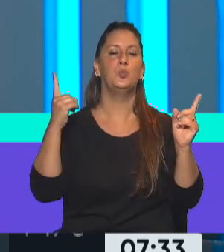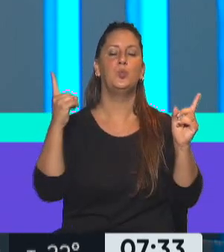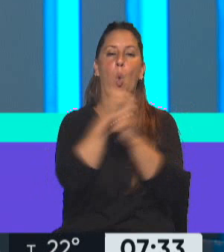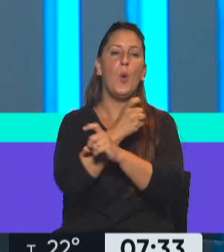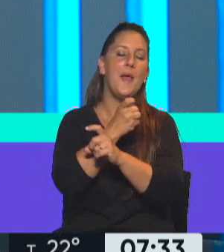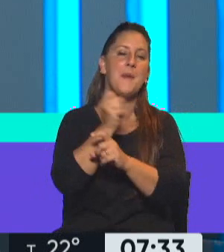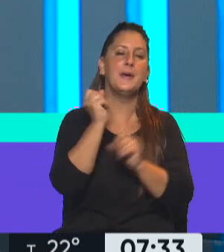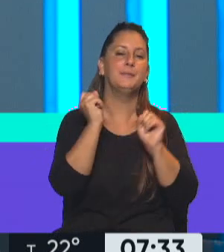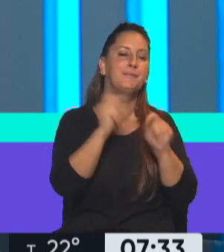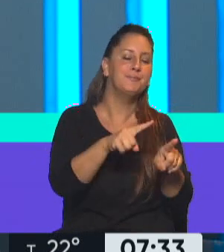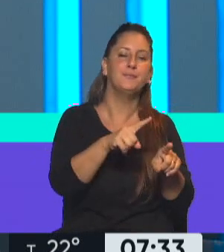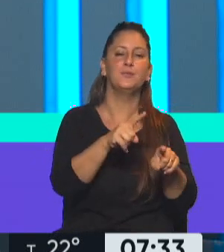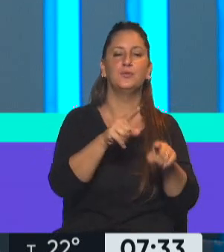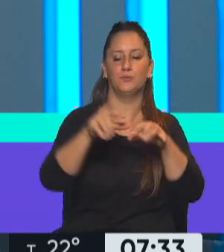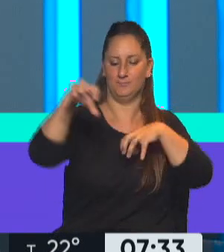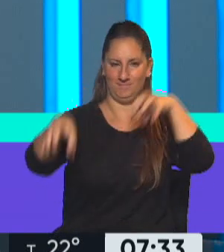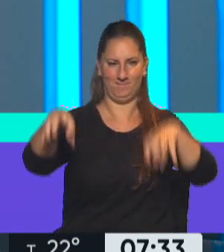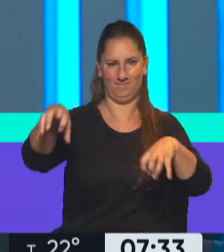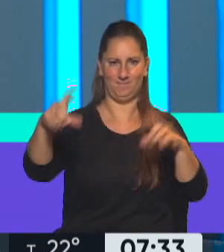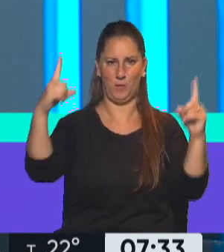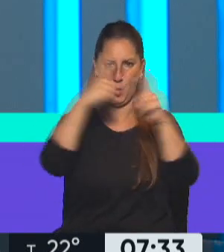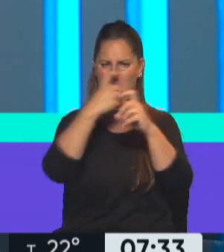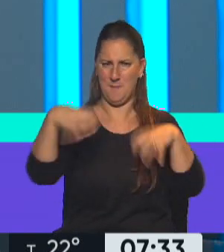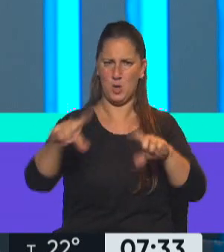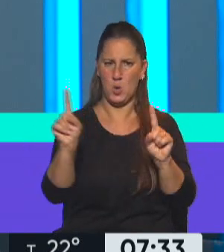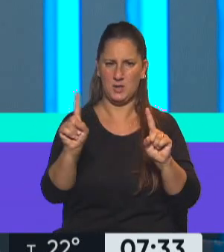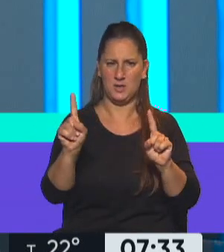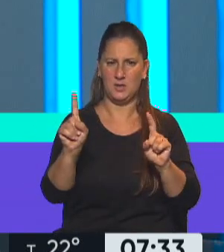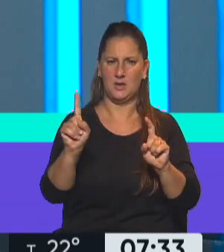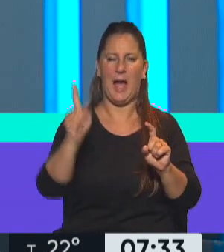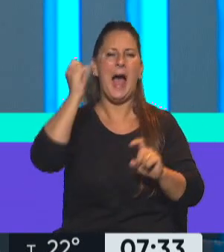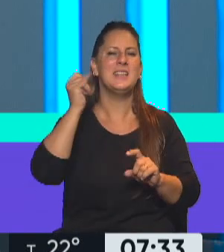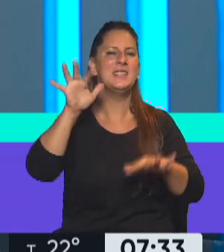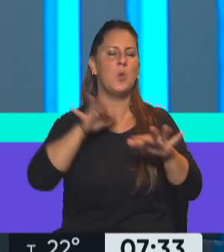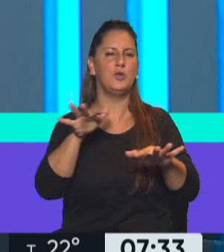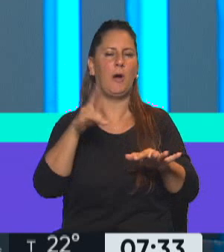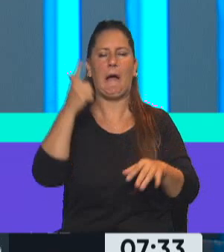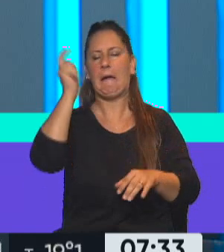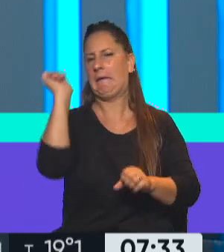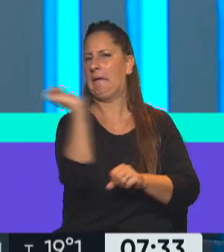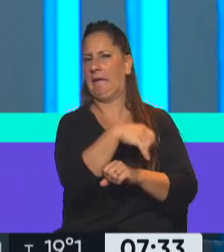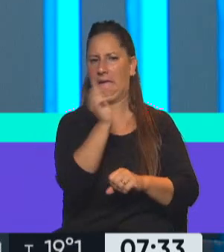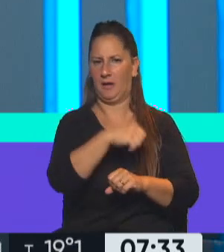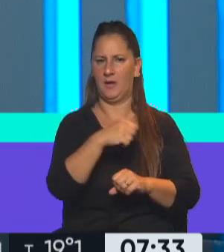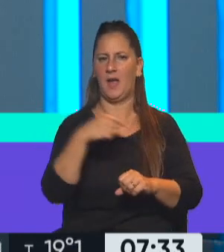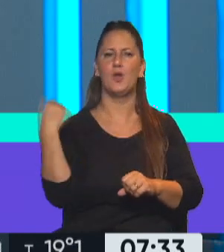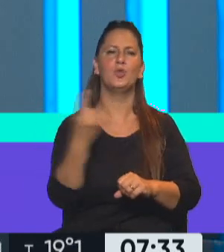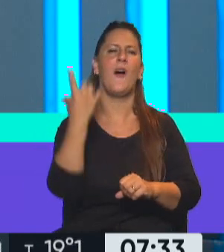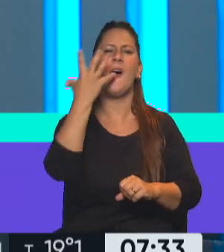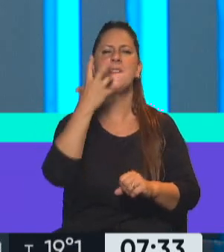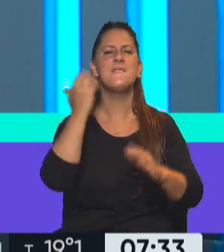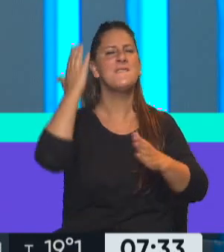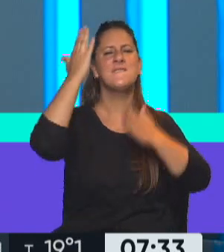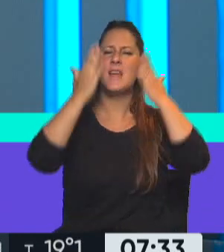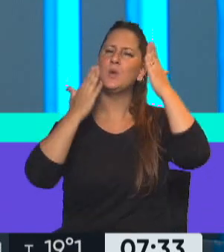de las zonas conflictivas, es el problema de los que no quieren verla. A nosotros nos gusta vivir en una ilusión, que vivimos en el